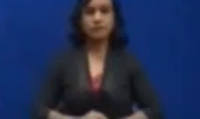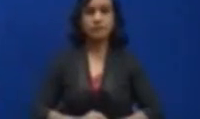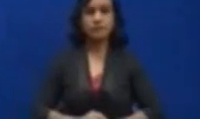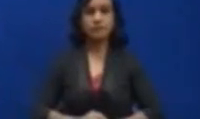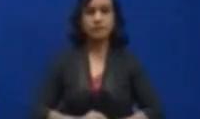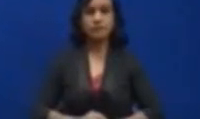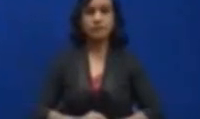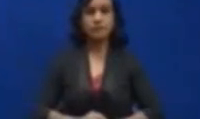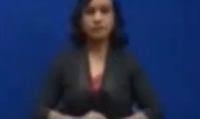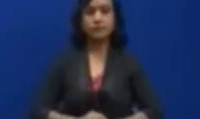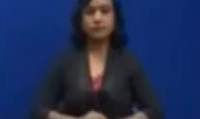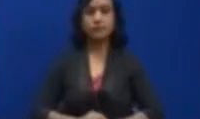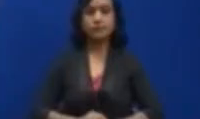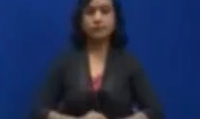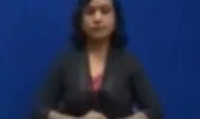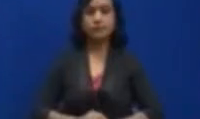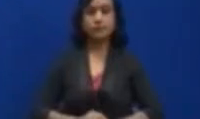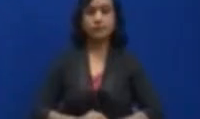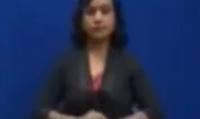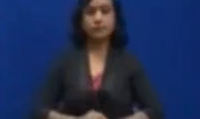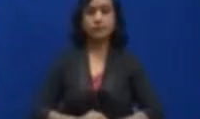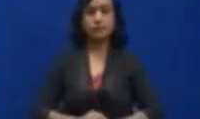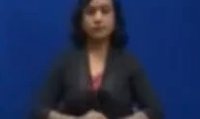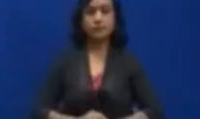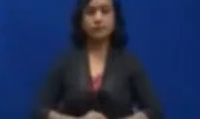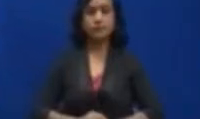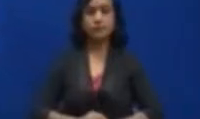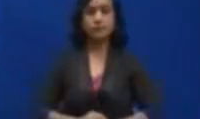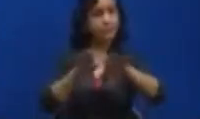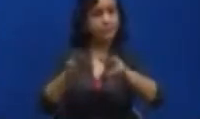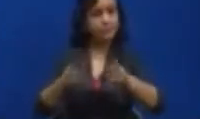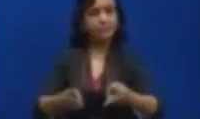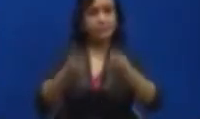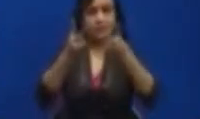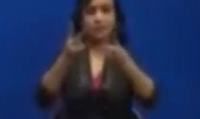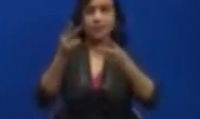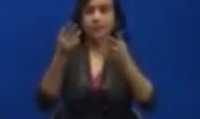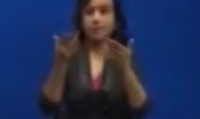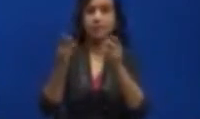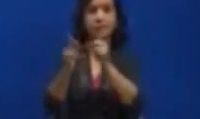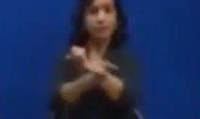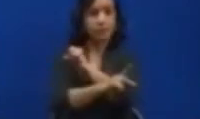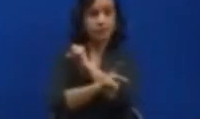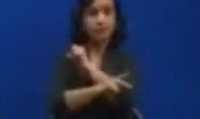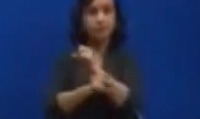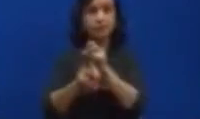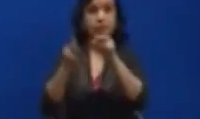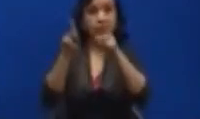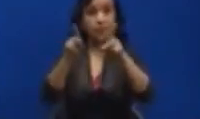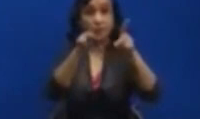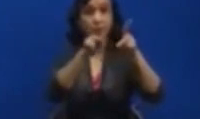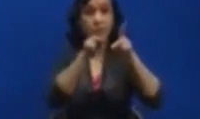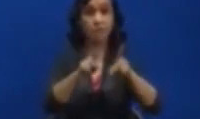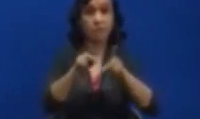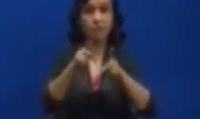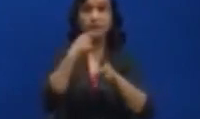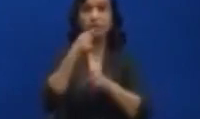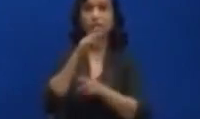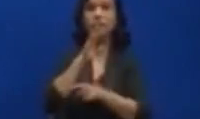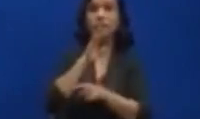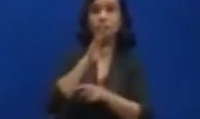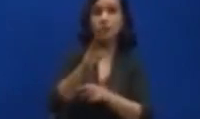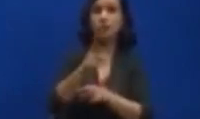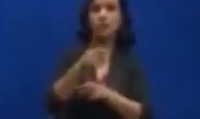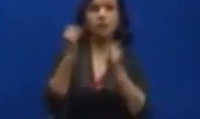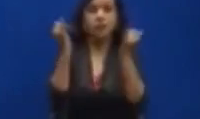y radicales el confinamiento y la suspensión de vuelos internacionales. Y los que han estado con ese discurso son los